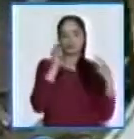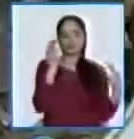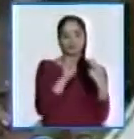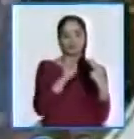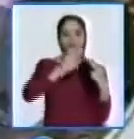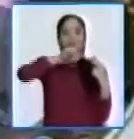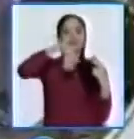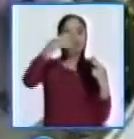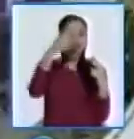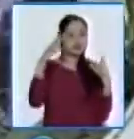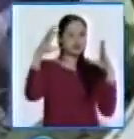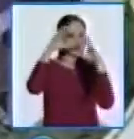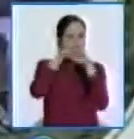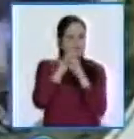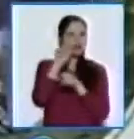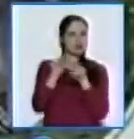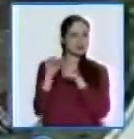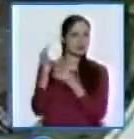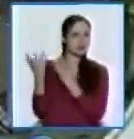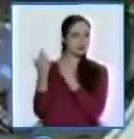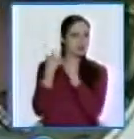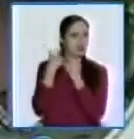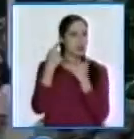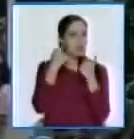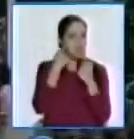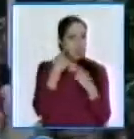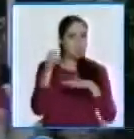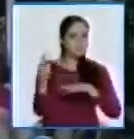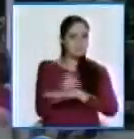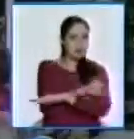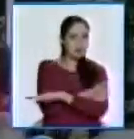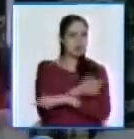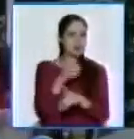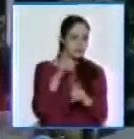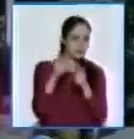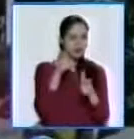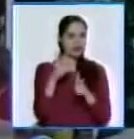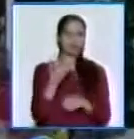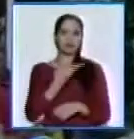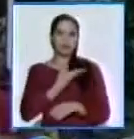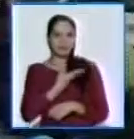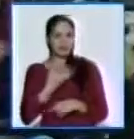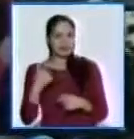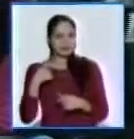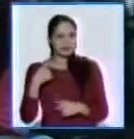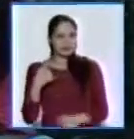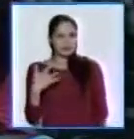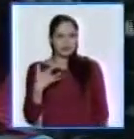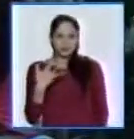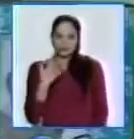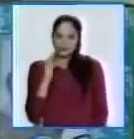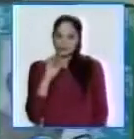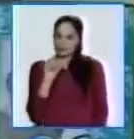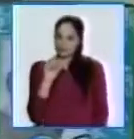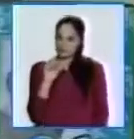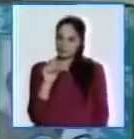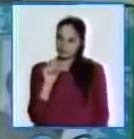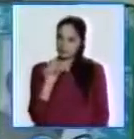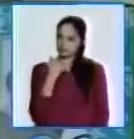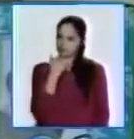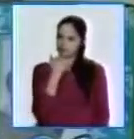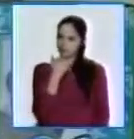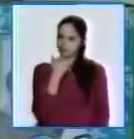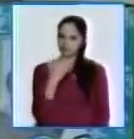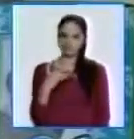esa noche Silvia escuchó los rumores de una balacera en la barra, su instinto de madre le indicó que algo no estaba bien. Inmediatamente